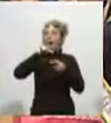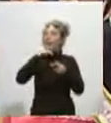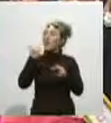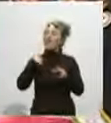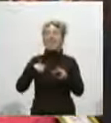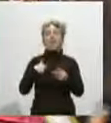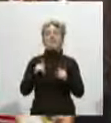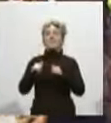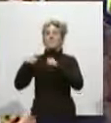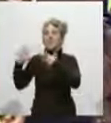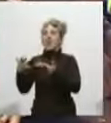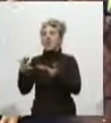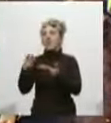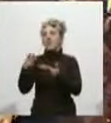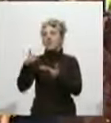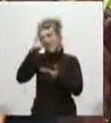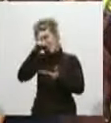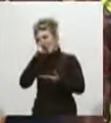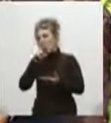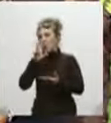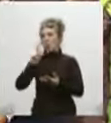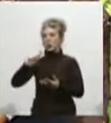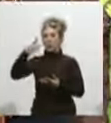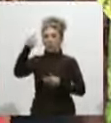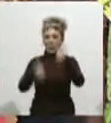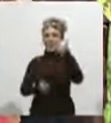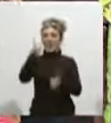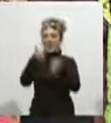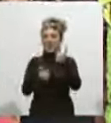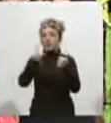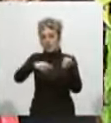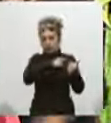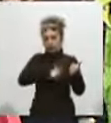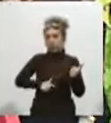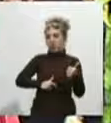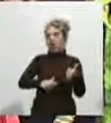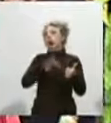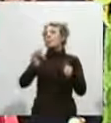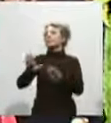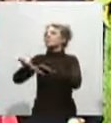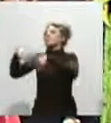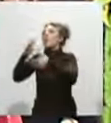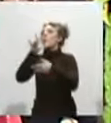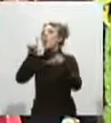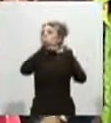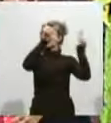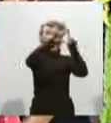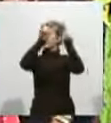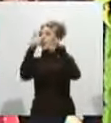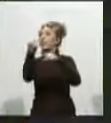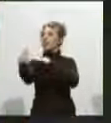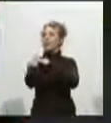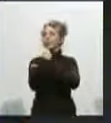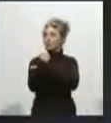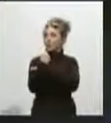recuerdo por ser el segundo finalista, por supuesto que la banda, y ese regalo también, ese compromiso de las empresas patrocinadoras para